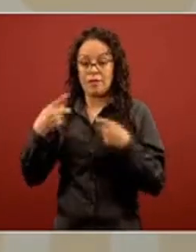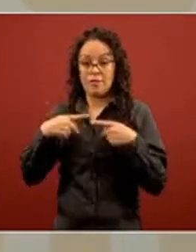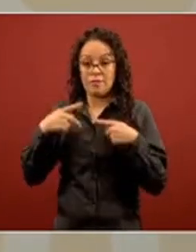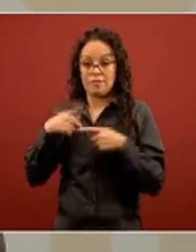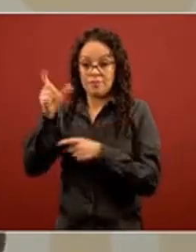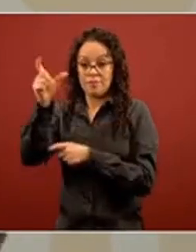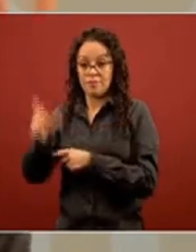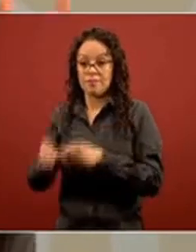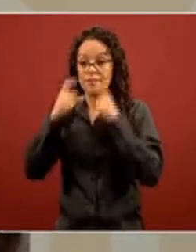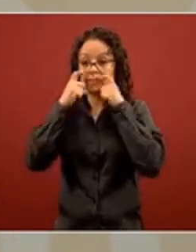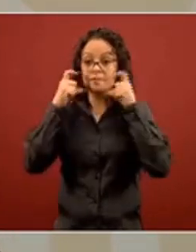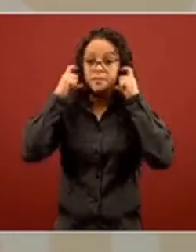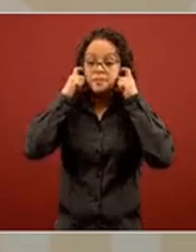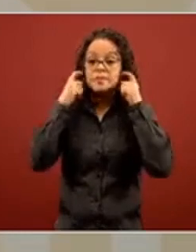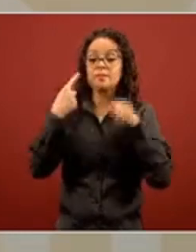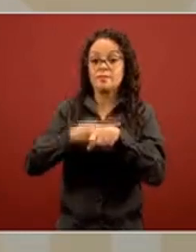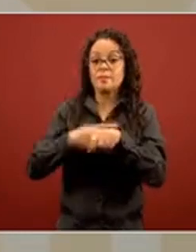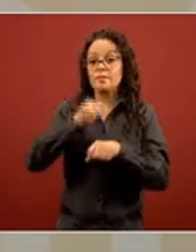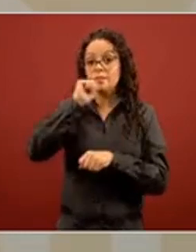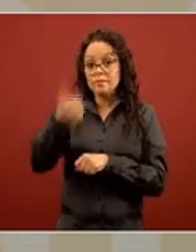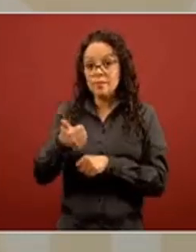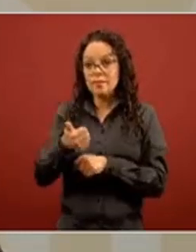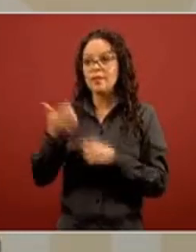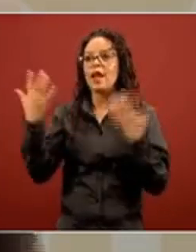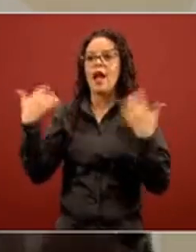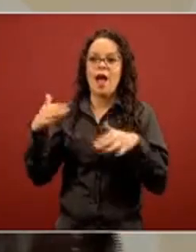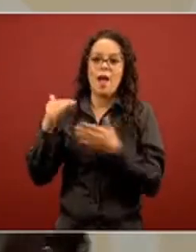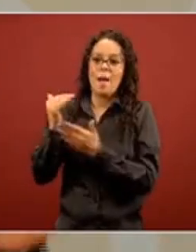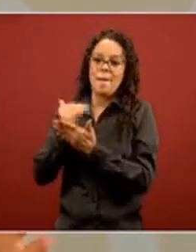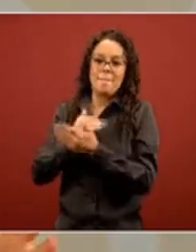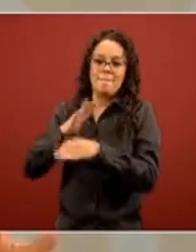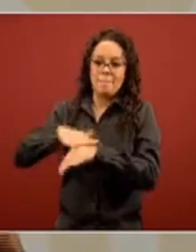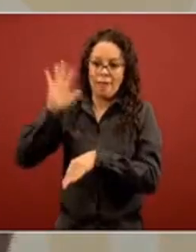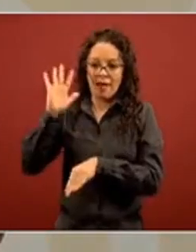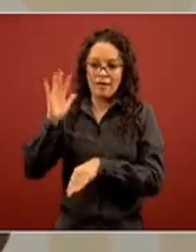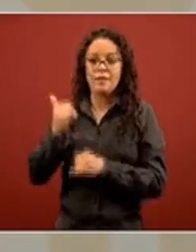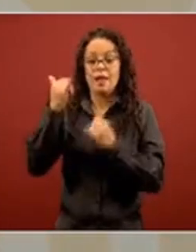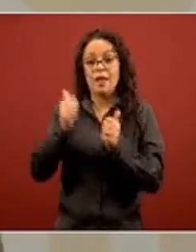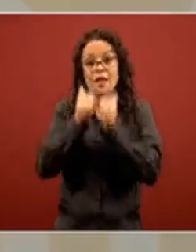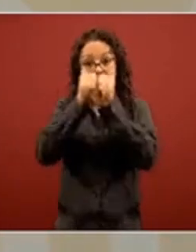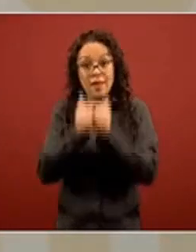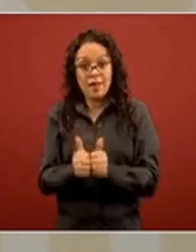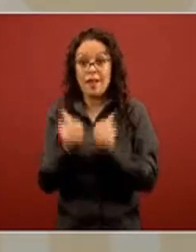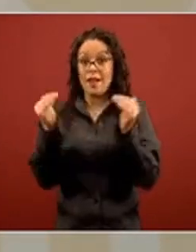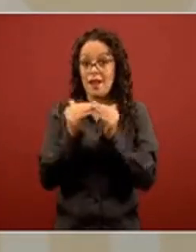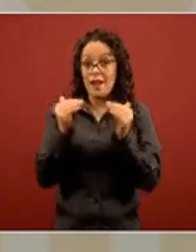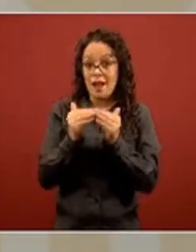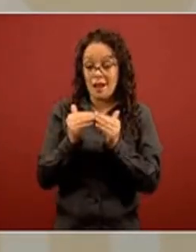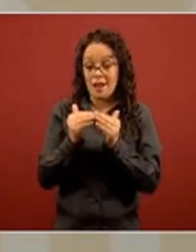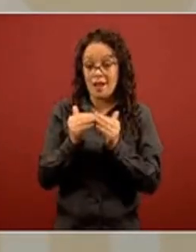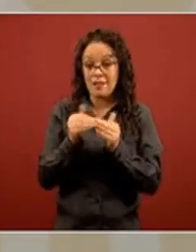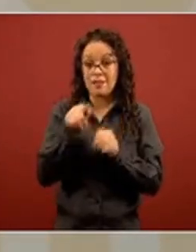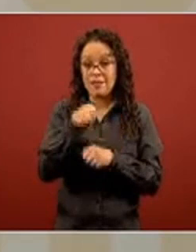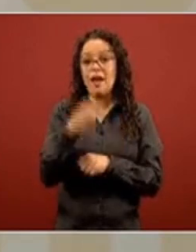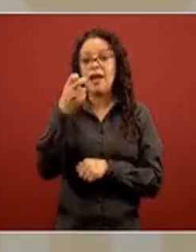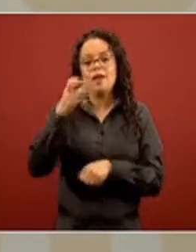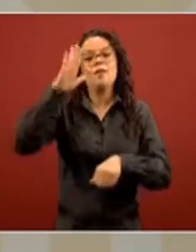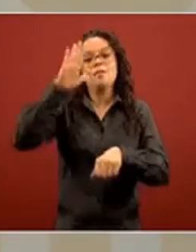versión que dice, y si el que está infectado se queda en casa, disminuye el riesgo casi absoluto. Eso es cierto, quédense en casa.